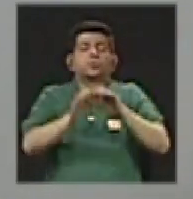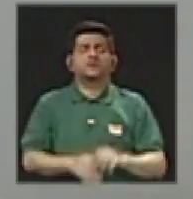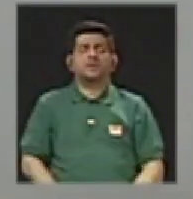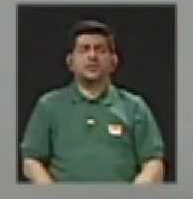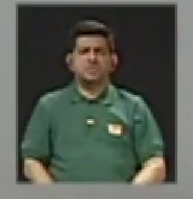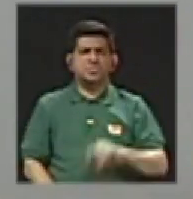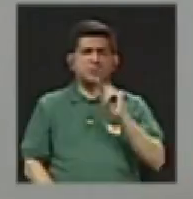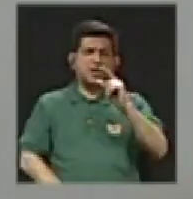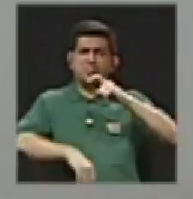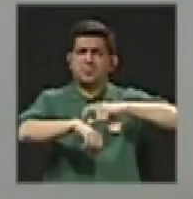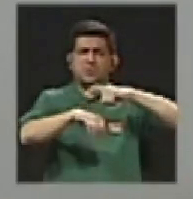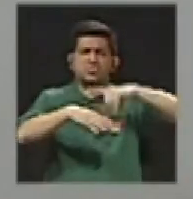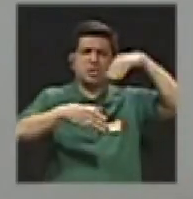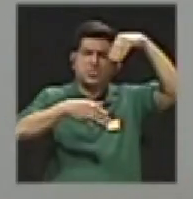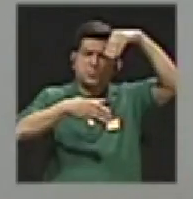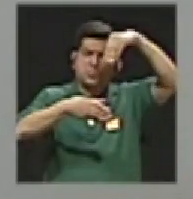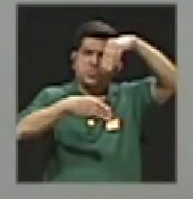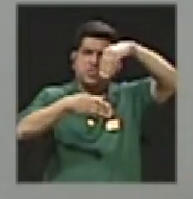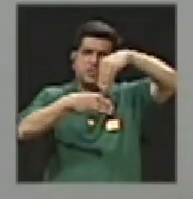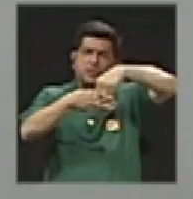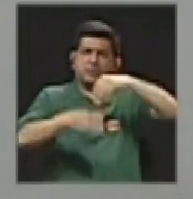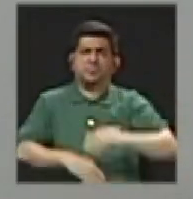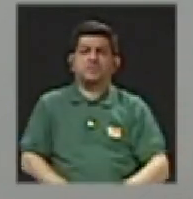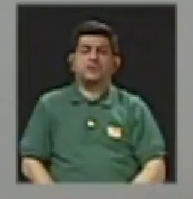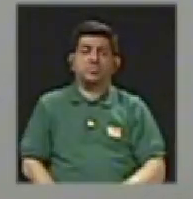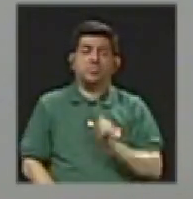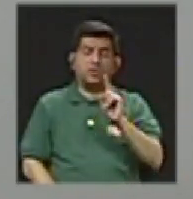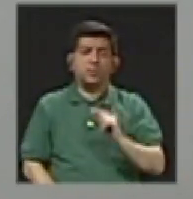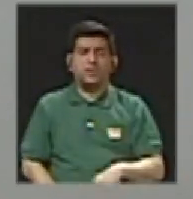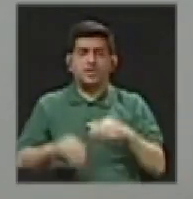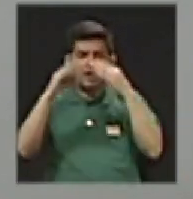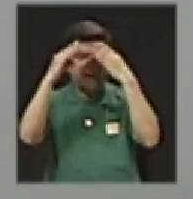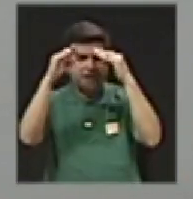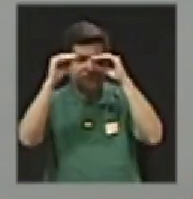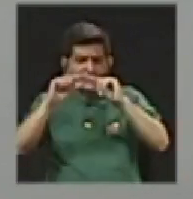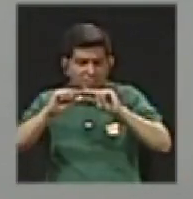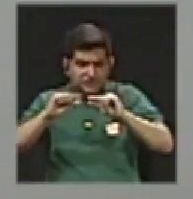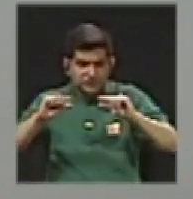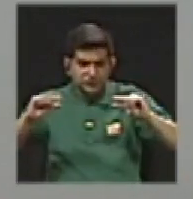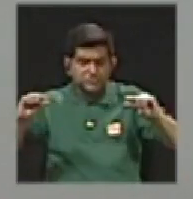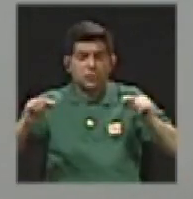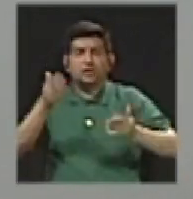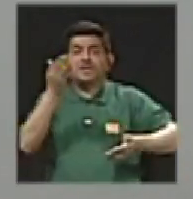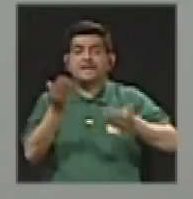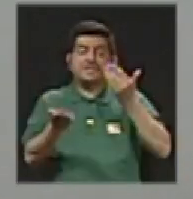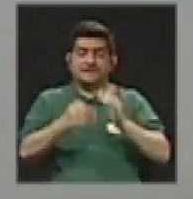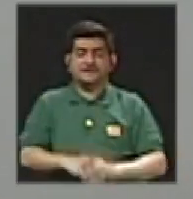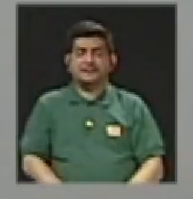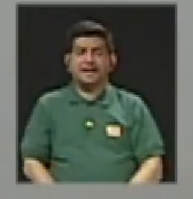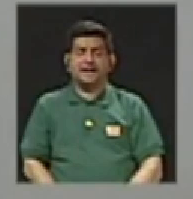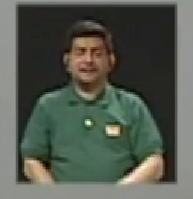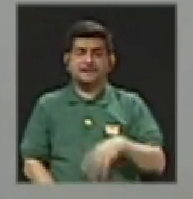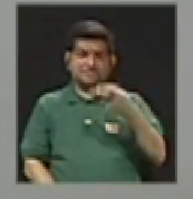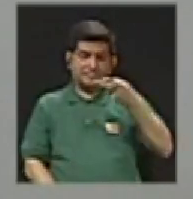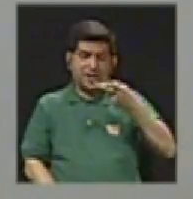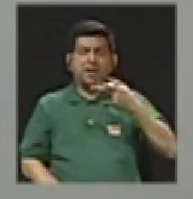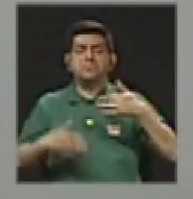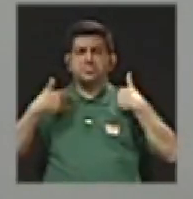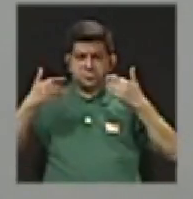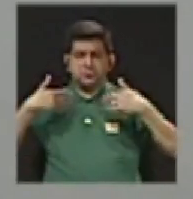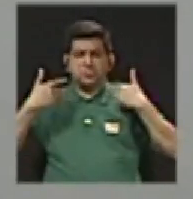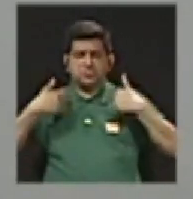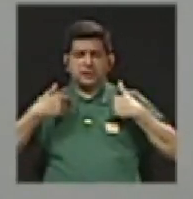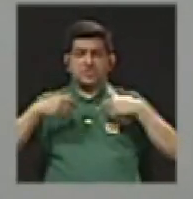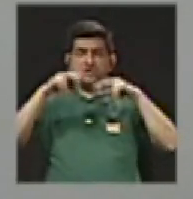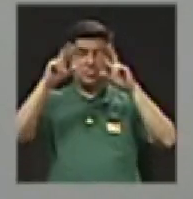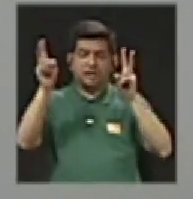muy brevemente una nota de pie de página, que es que seguramente don Henry y yo estamos muy contentos. Es un tema de